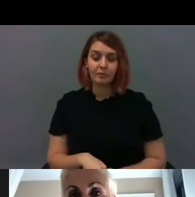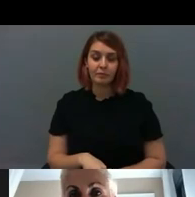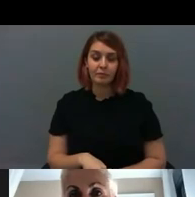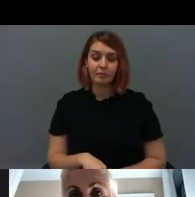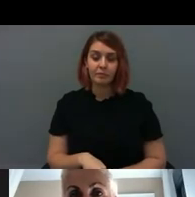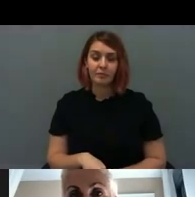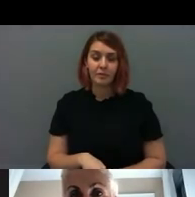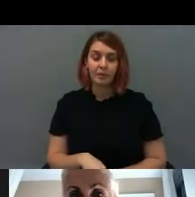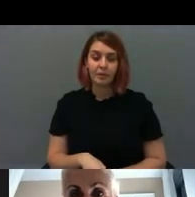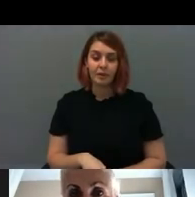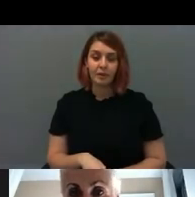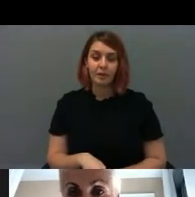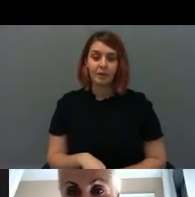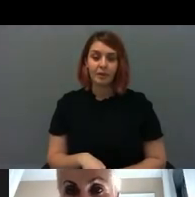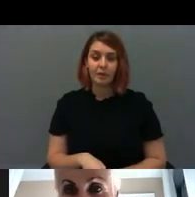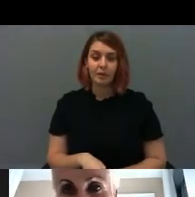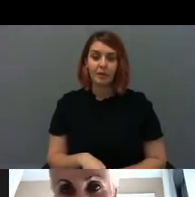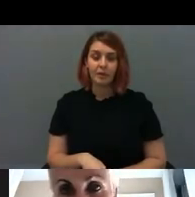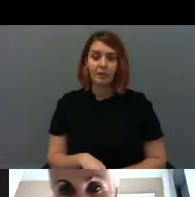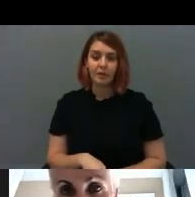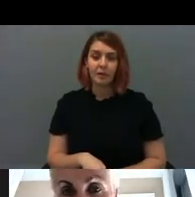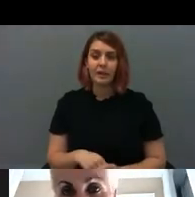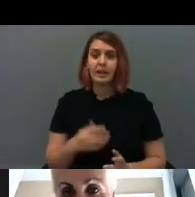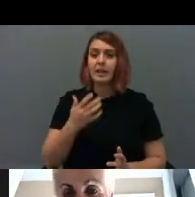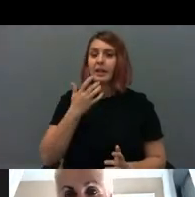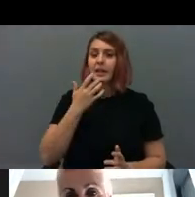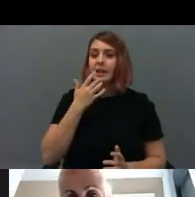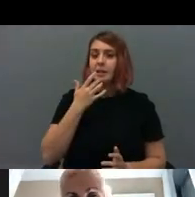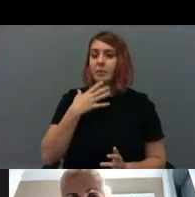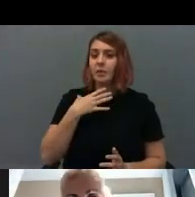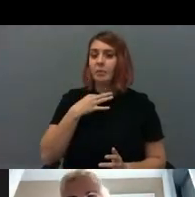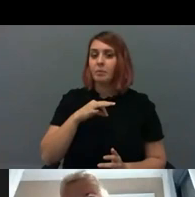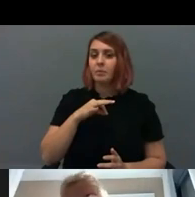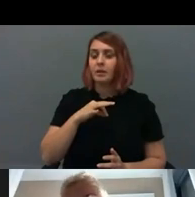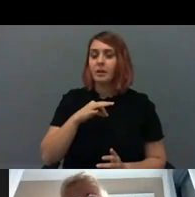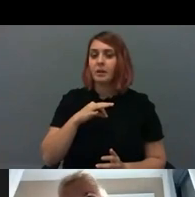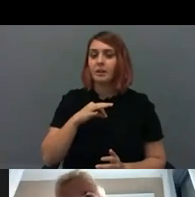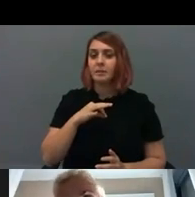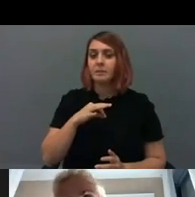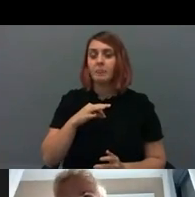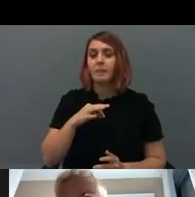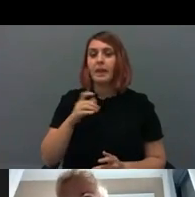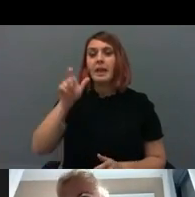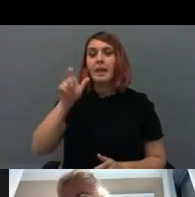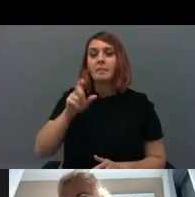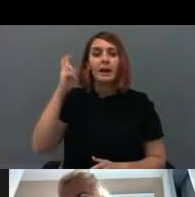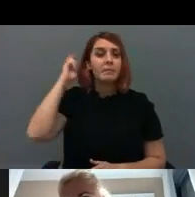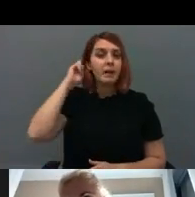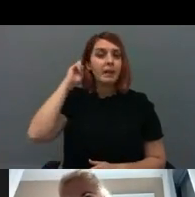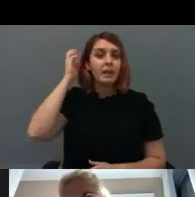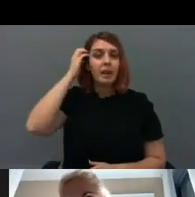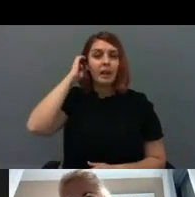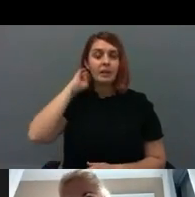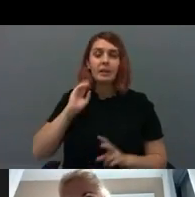otra persona fuera de Aspace. Sinceramente, ahí creo que voy a